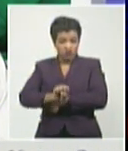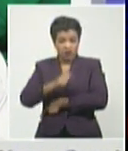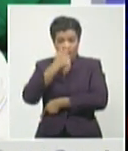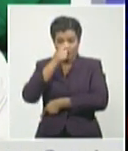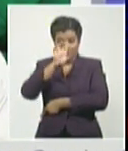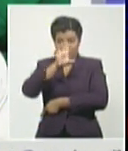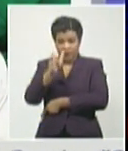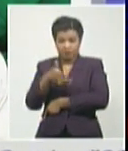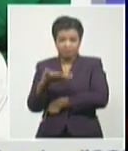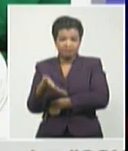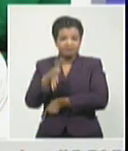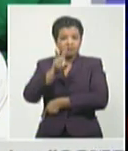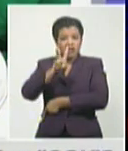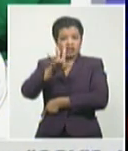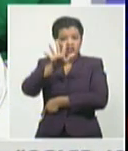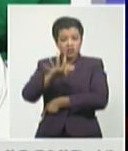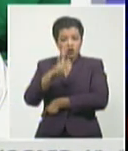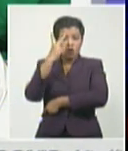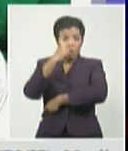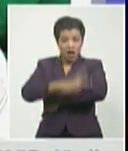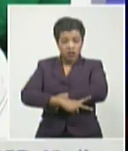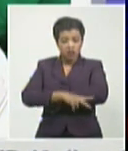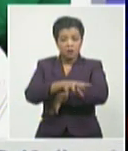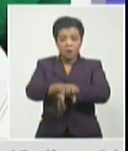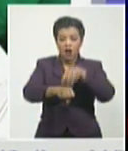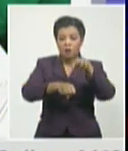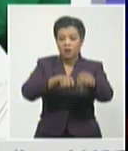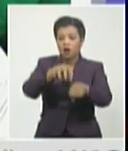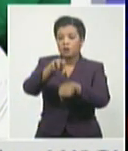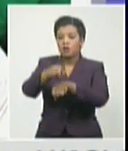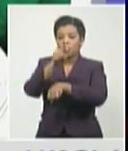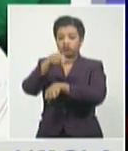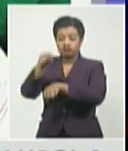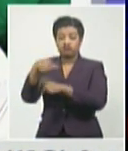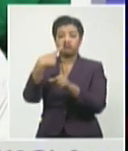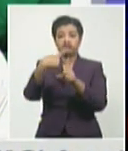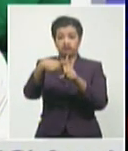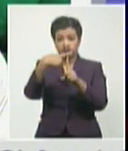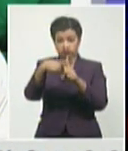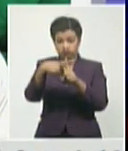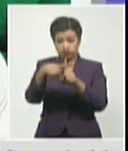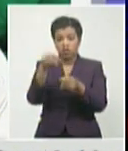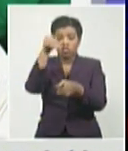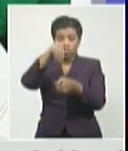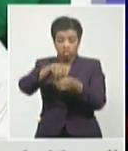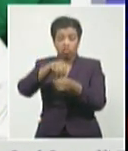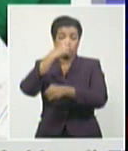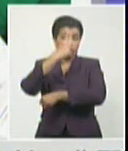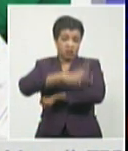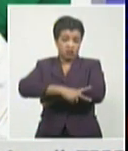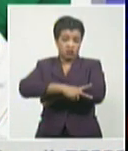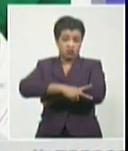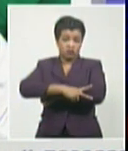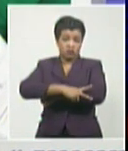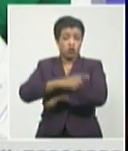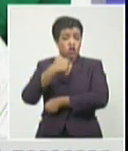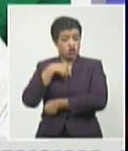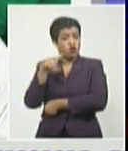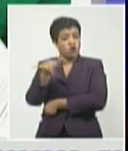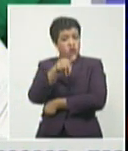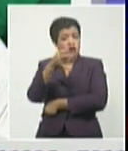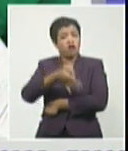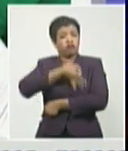países han identificado esta cepa en sus territorio y como yo también he dicho en otras